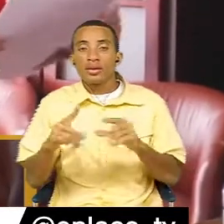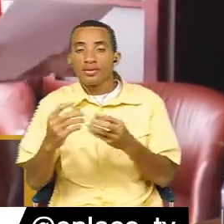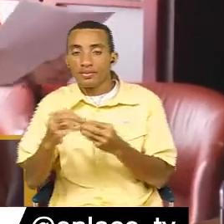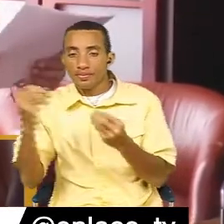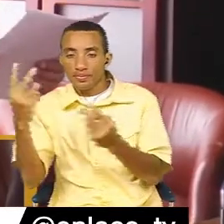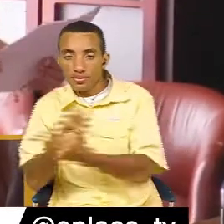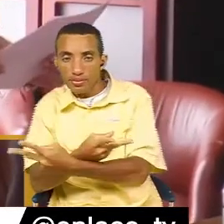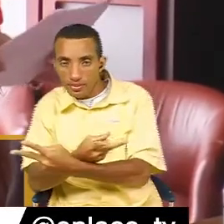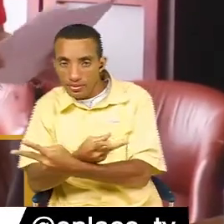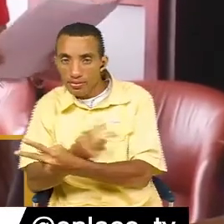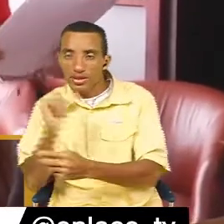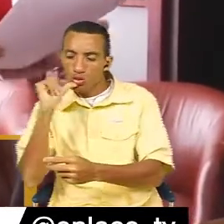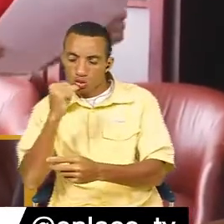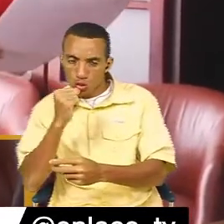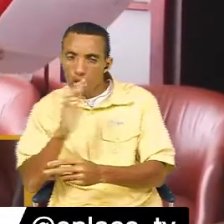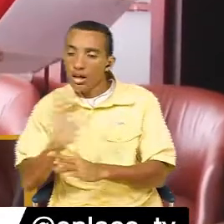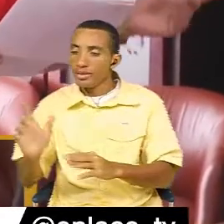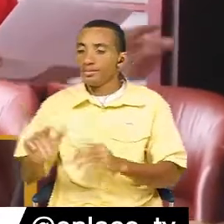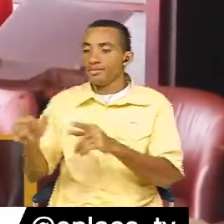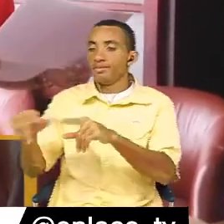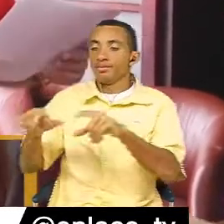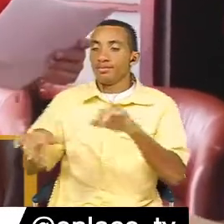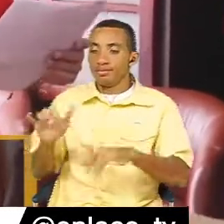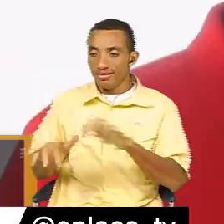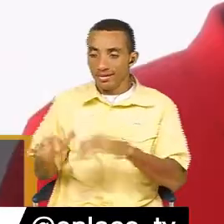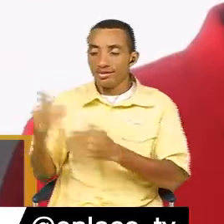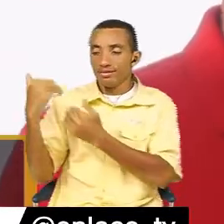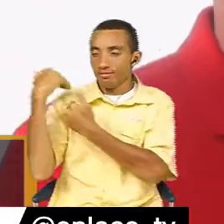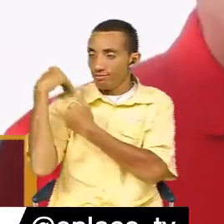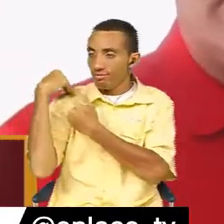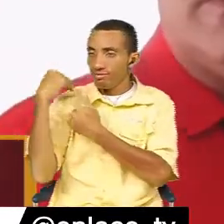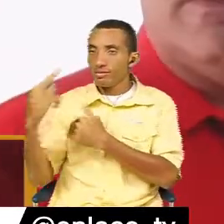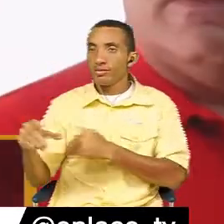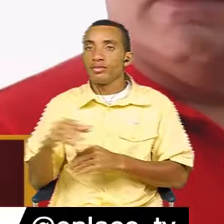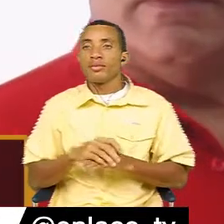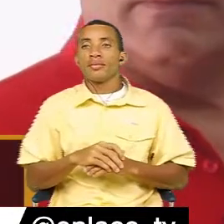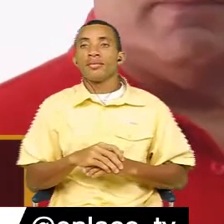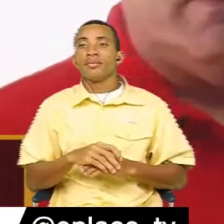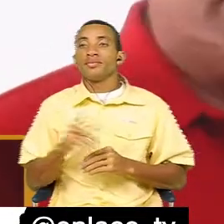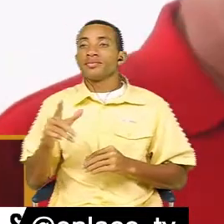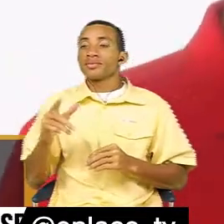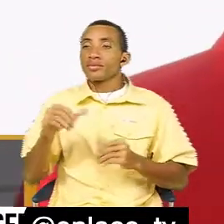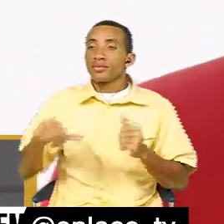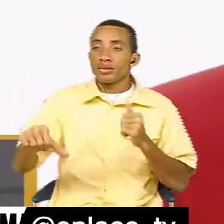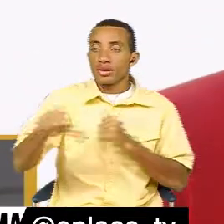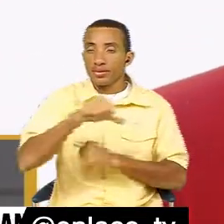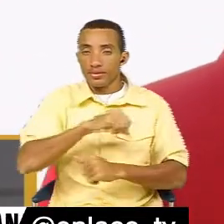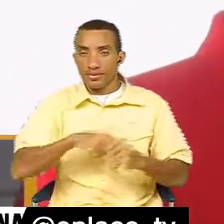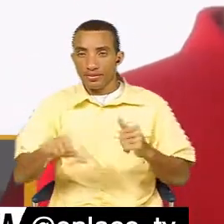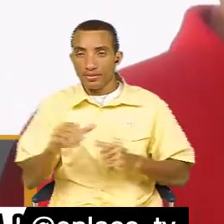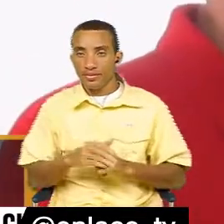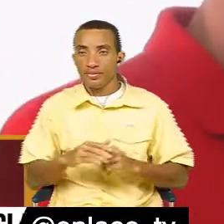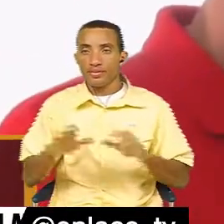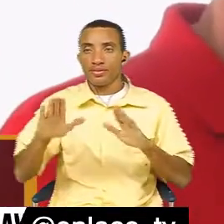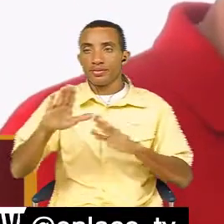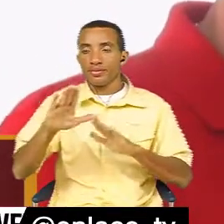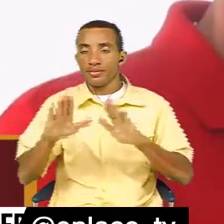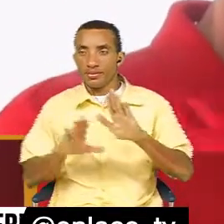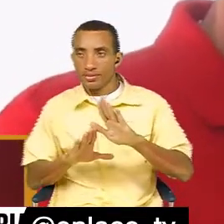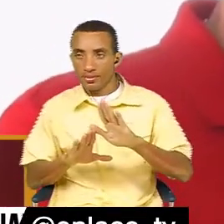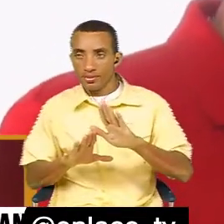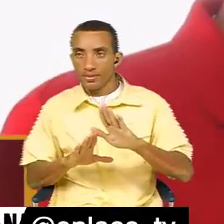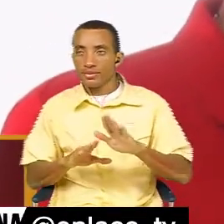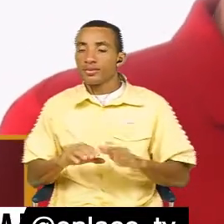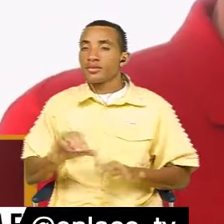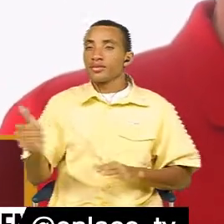asumió María Bernabela Muñoz. Entre tanto, Elkin Limón pasó de ser el director del Centro de Convivencia Ciudadana a ser el nuevo asesor de paz